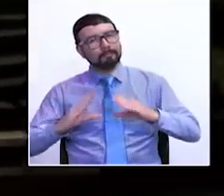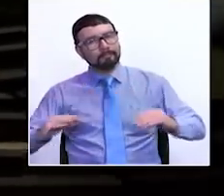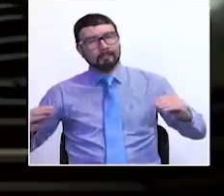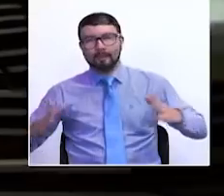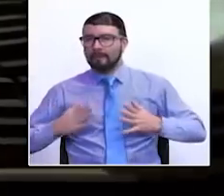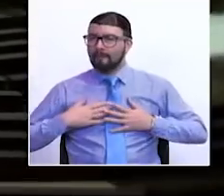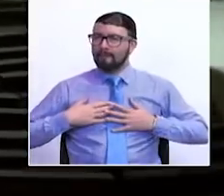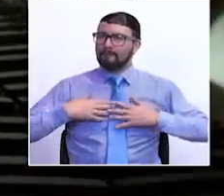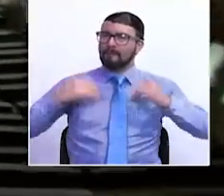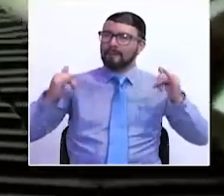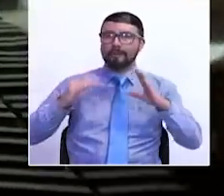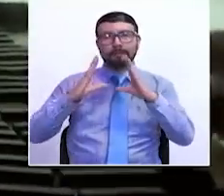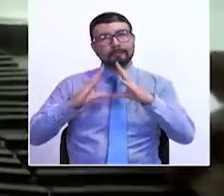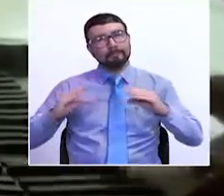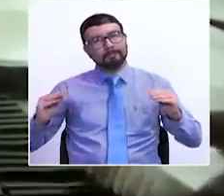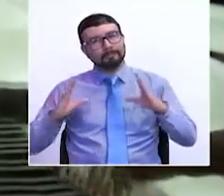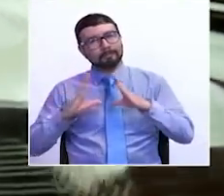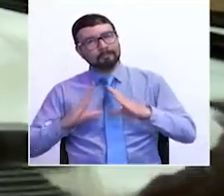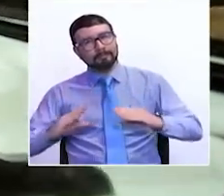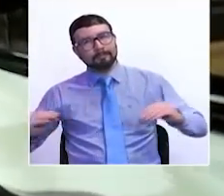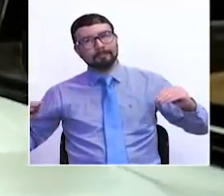Feliz Navidad.